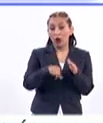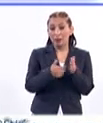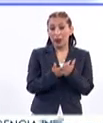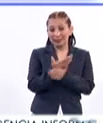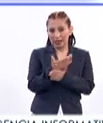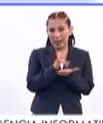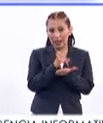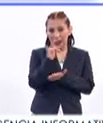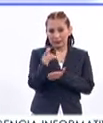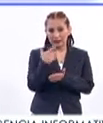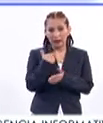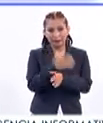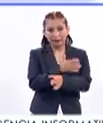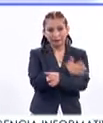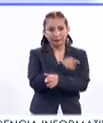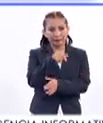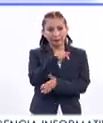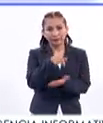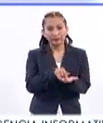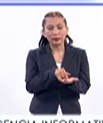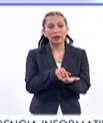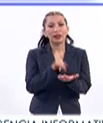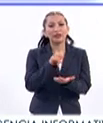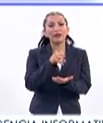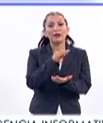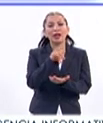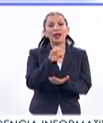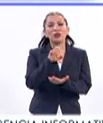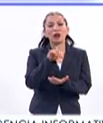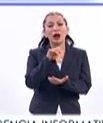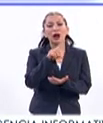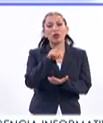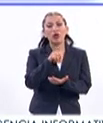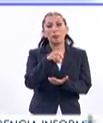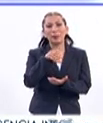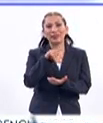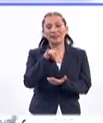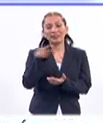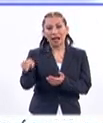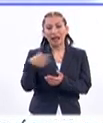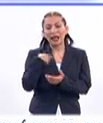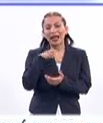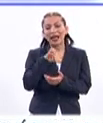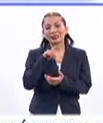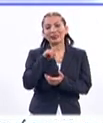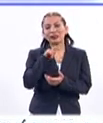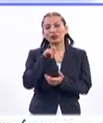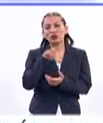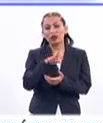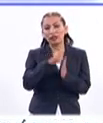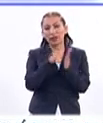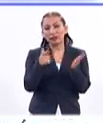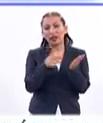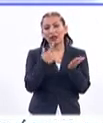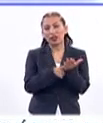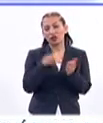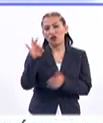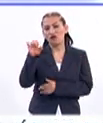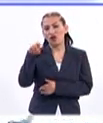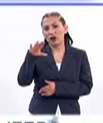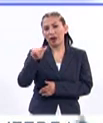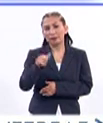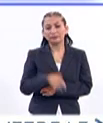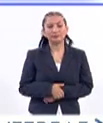mañana, a quien le agradecemos que se encuentre en el estudio de Interfaz, Eduardo Matías. Él es editor de literatura del Fondo de